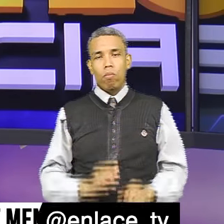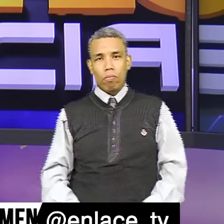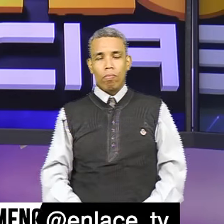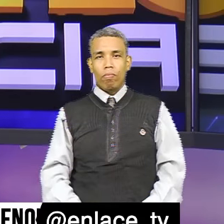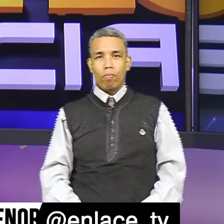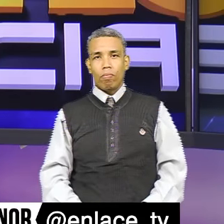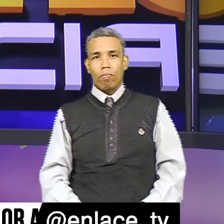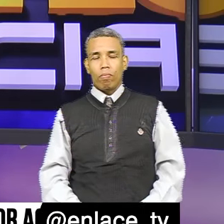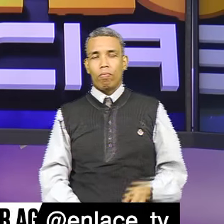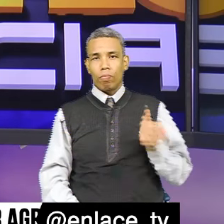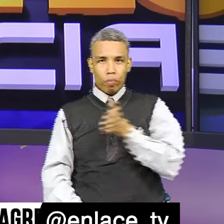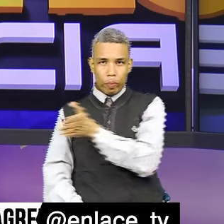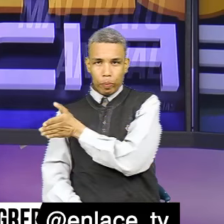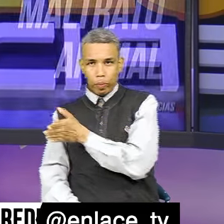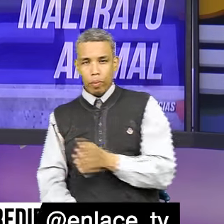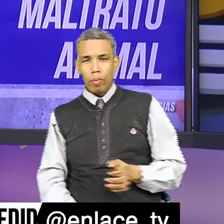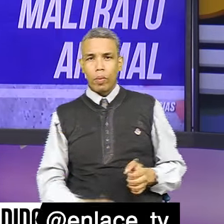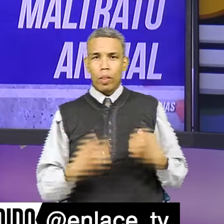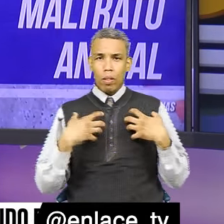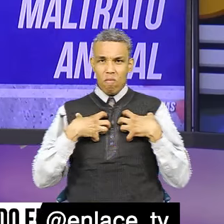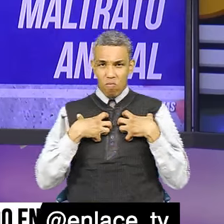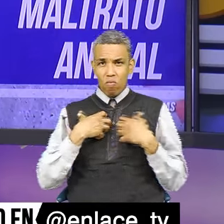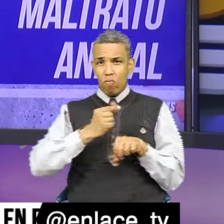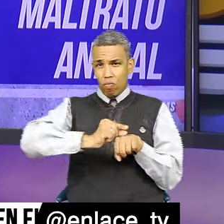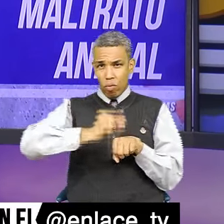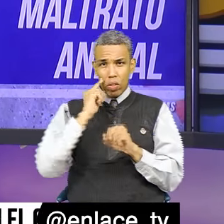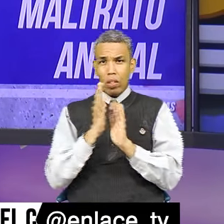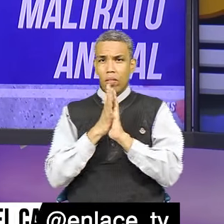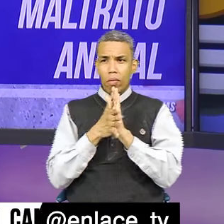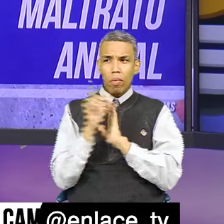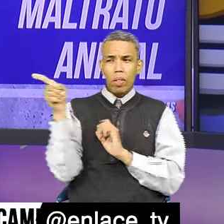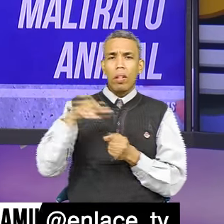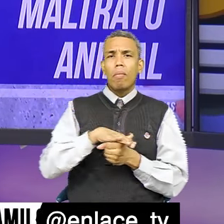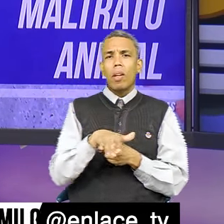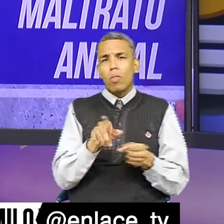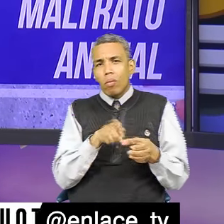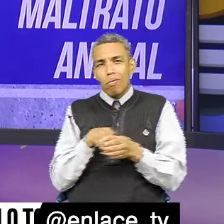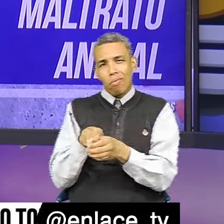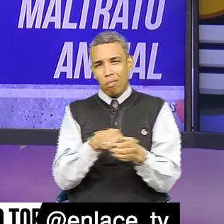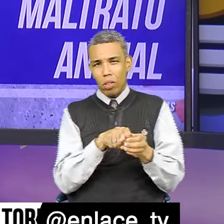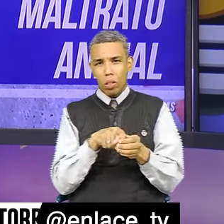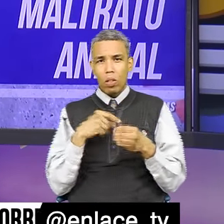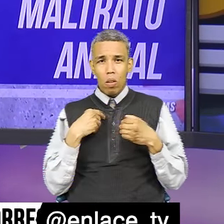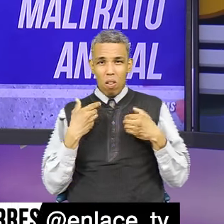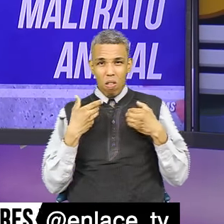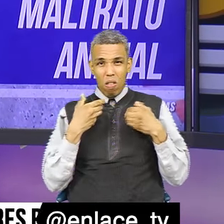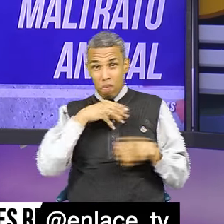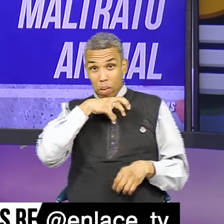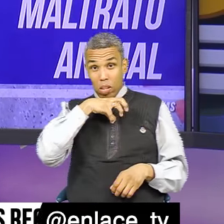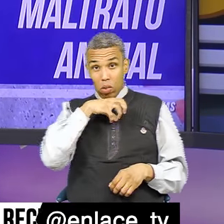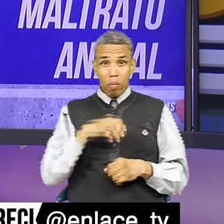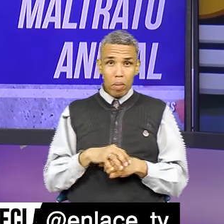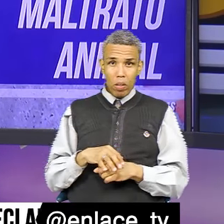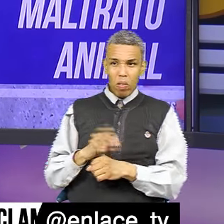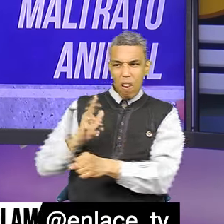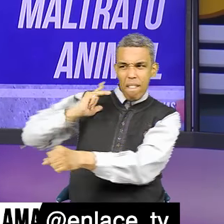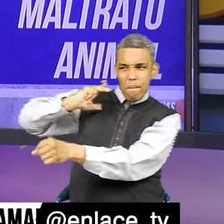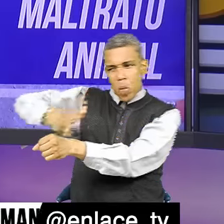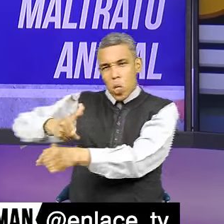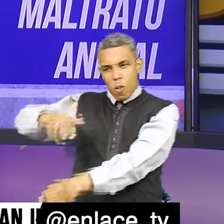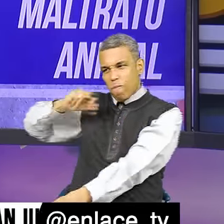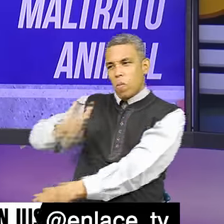Animalistas independientes denuncian un nuevo caso de maltrato animal en el barrio Las Granjas. El canino fue llevado a una veterinaria para que